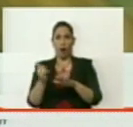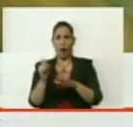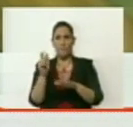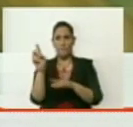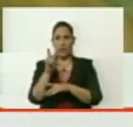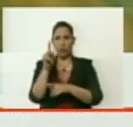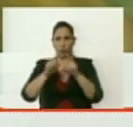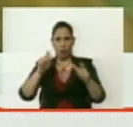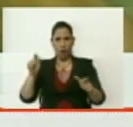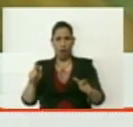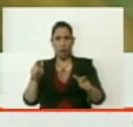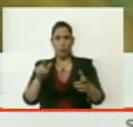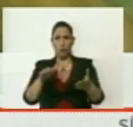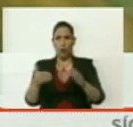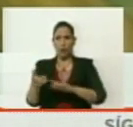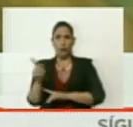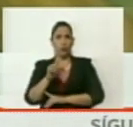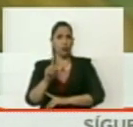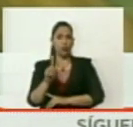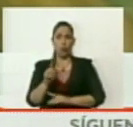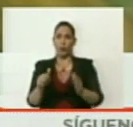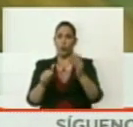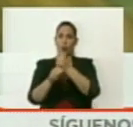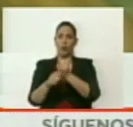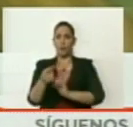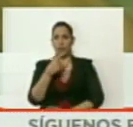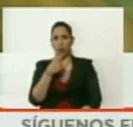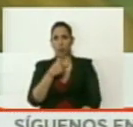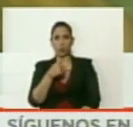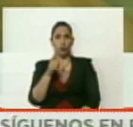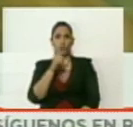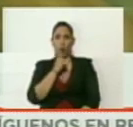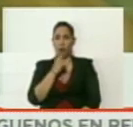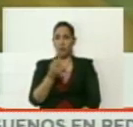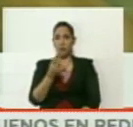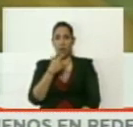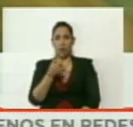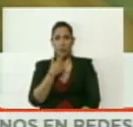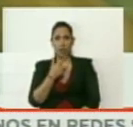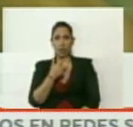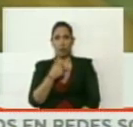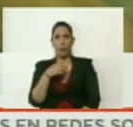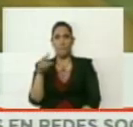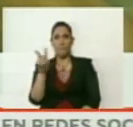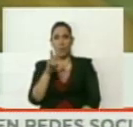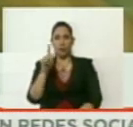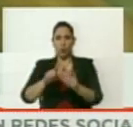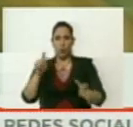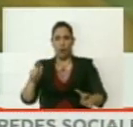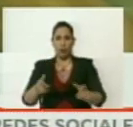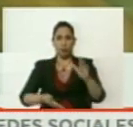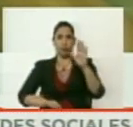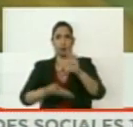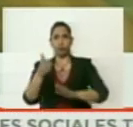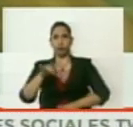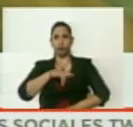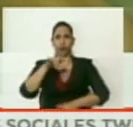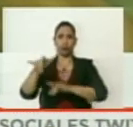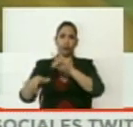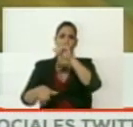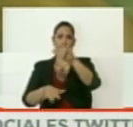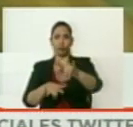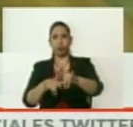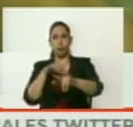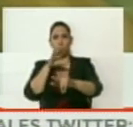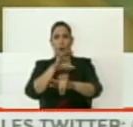muerto porque no consiguen un medicamento, porque no les llega un tratamiento. Hay venezolanos que se han tenido que ir del país porque no